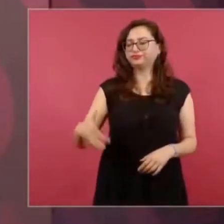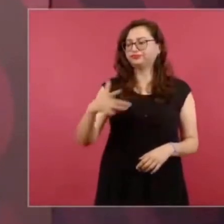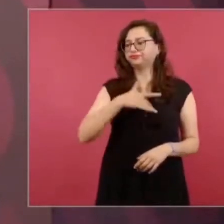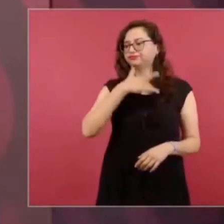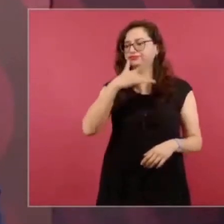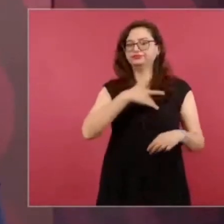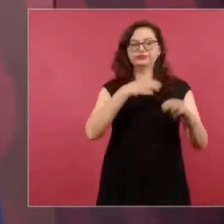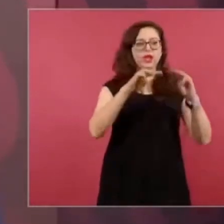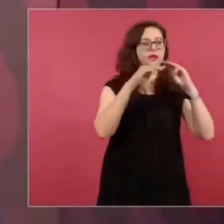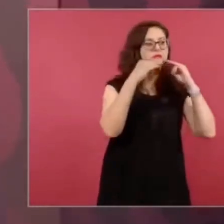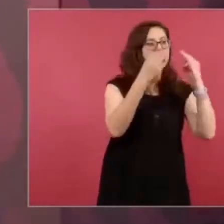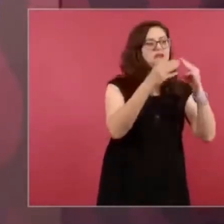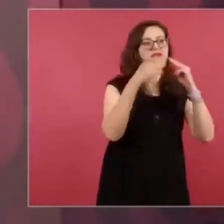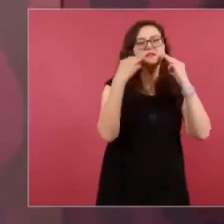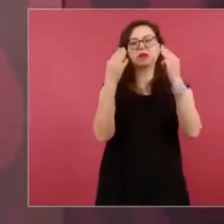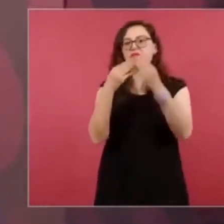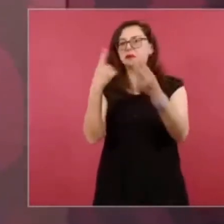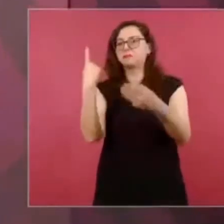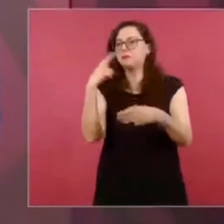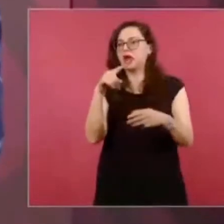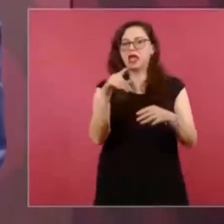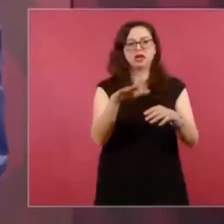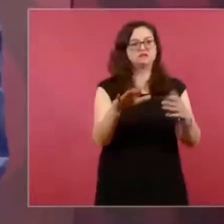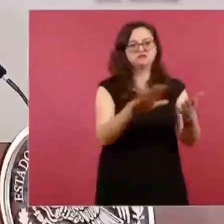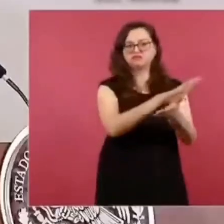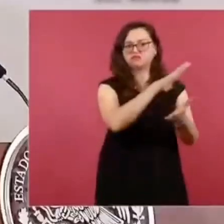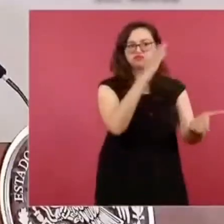Y como resultado de esa guerra,